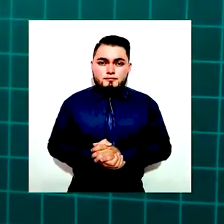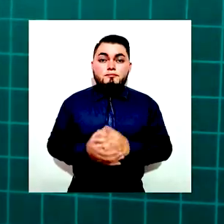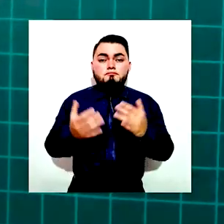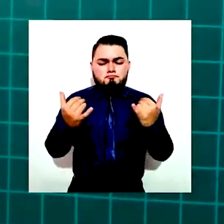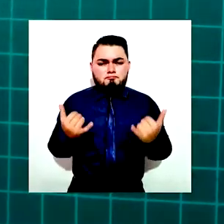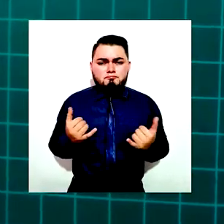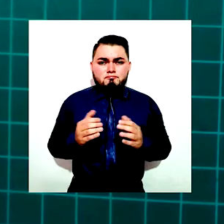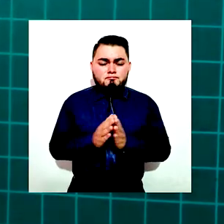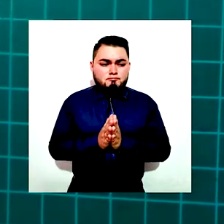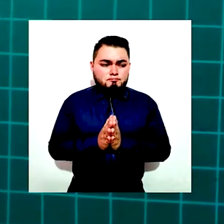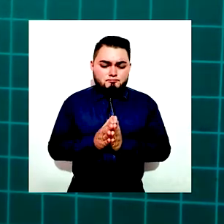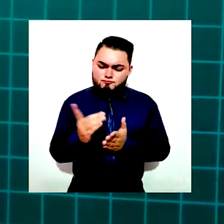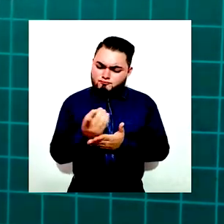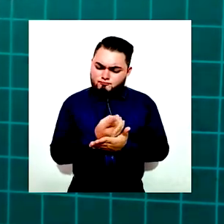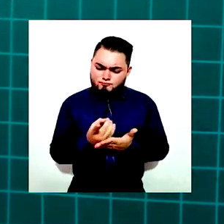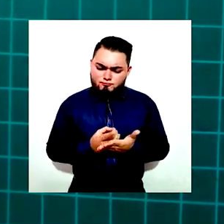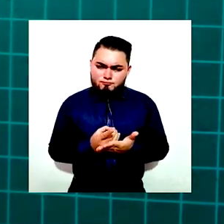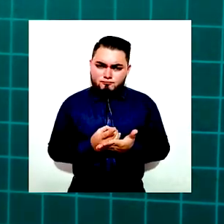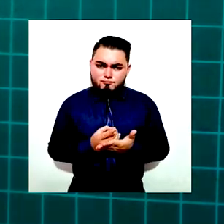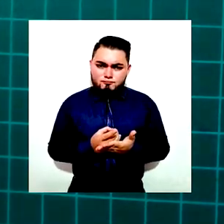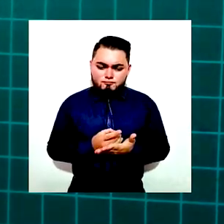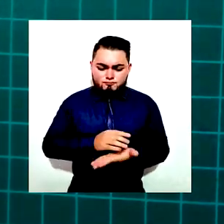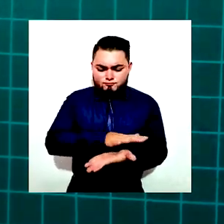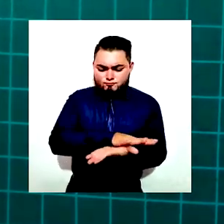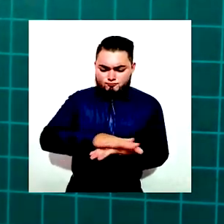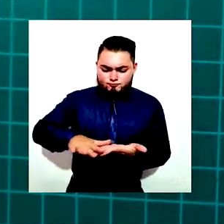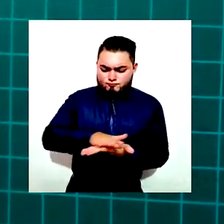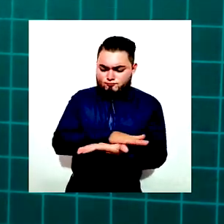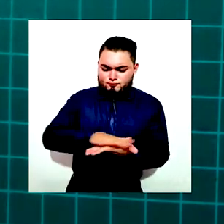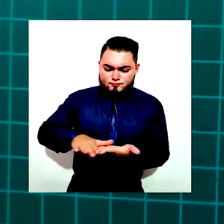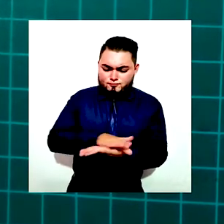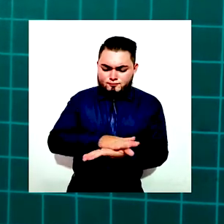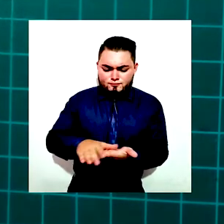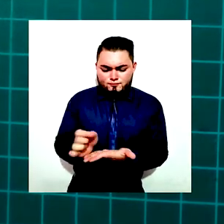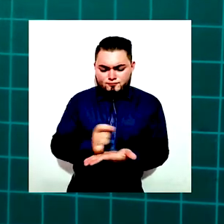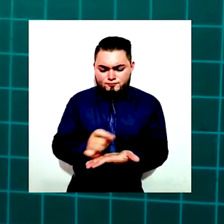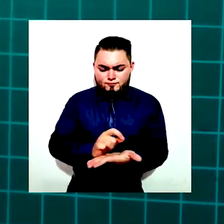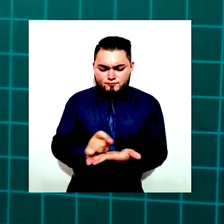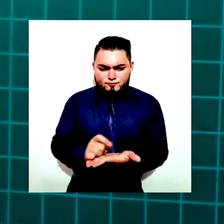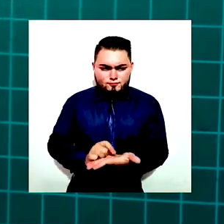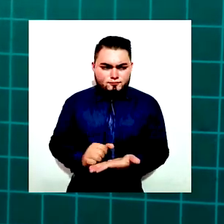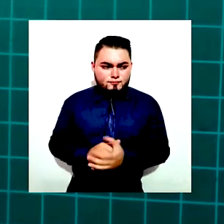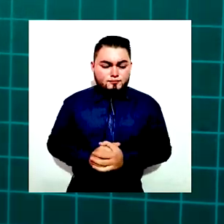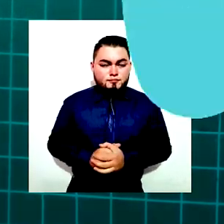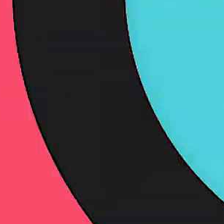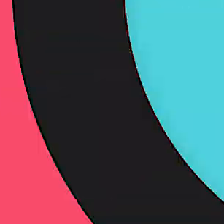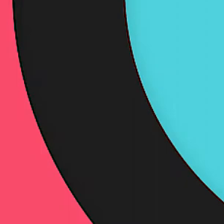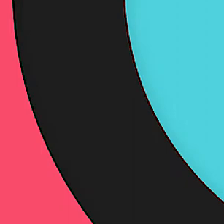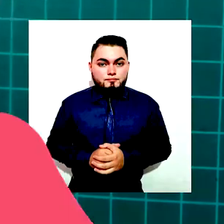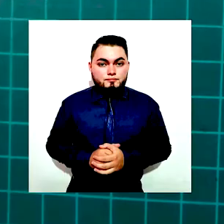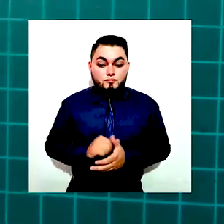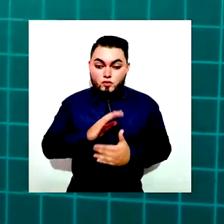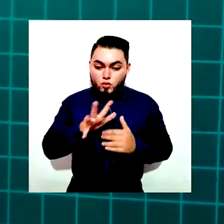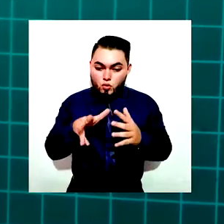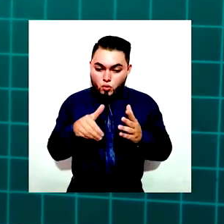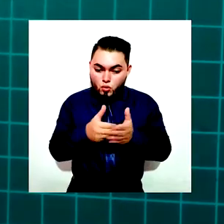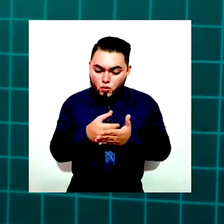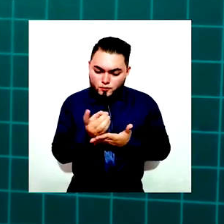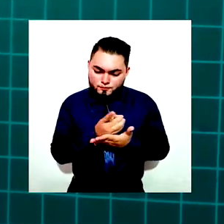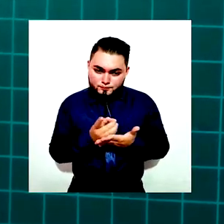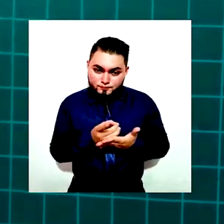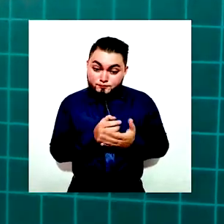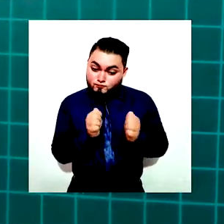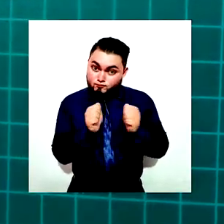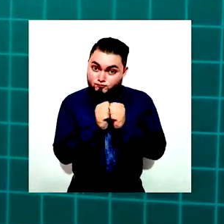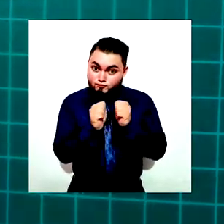Ahora puedes pasar tu dibujo al cuadro de papel que acabas de forrar. No olvides que todas las piezas que